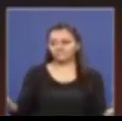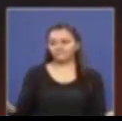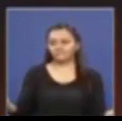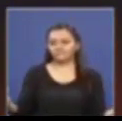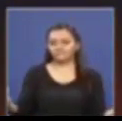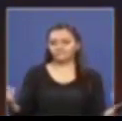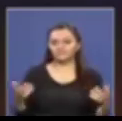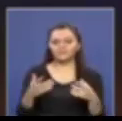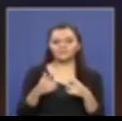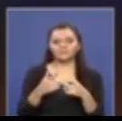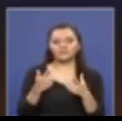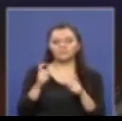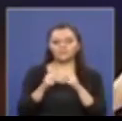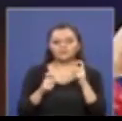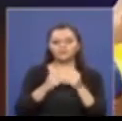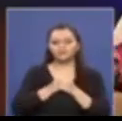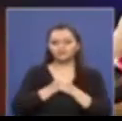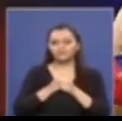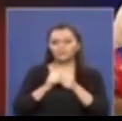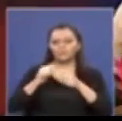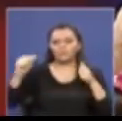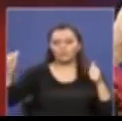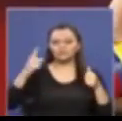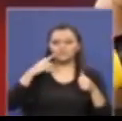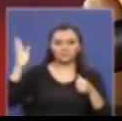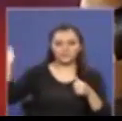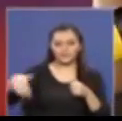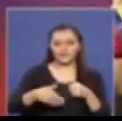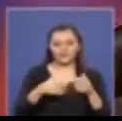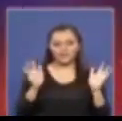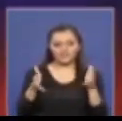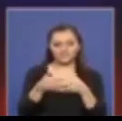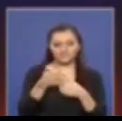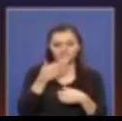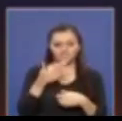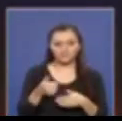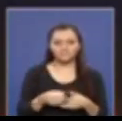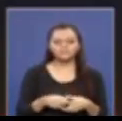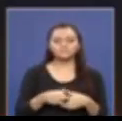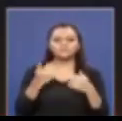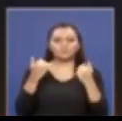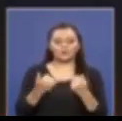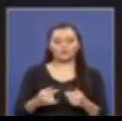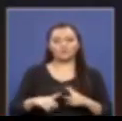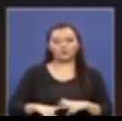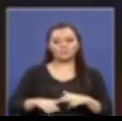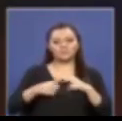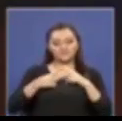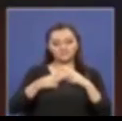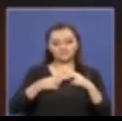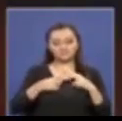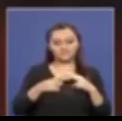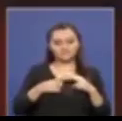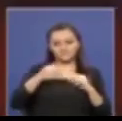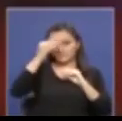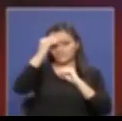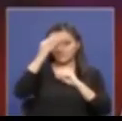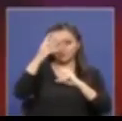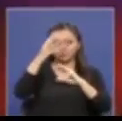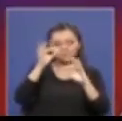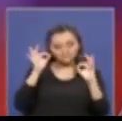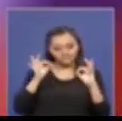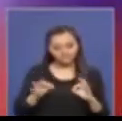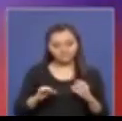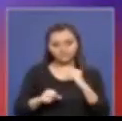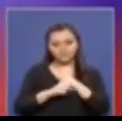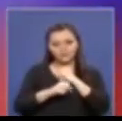mundo y había gente que venía con tanto cariño desde muy lejos. Bien, empecemos inmediatamente a este deber